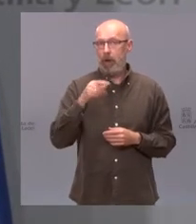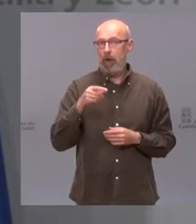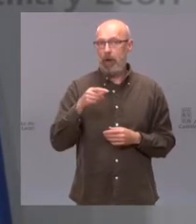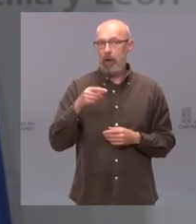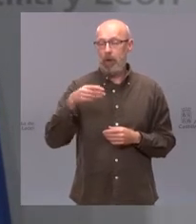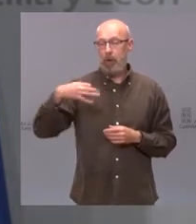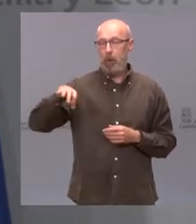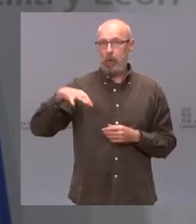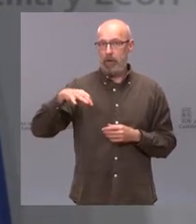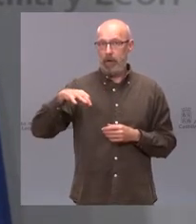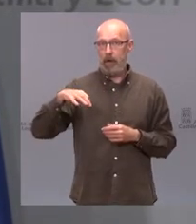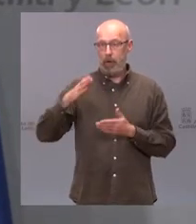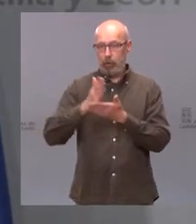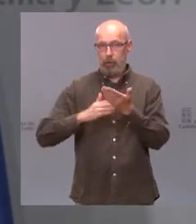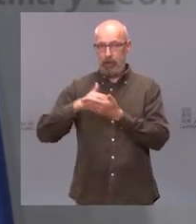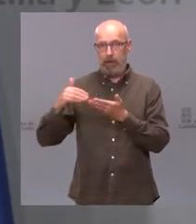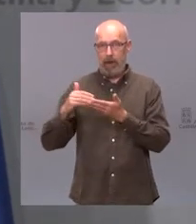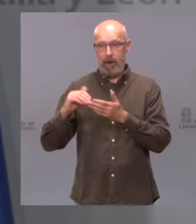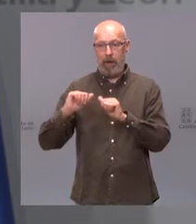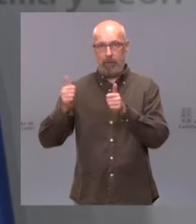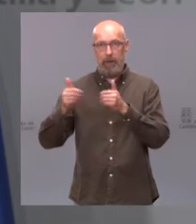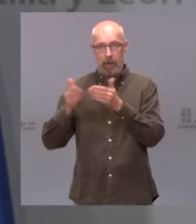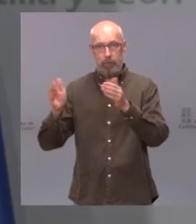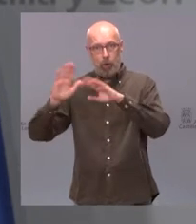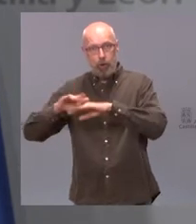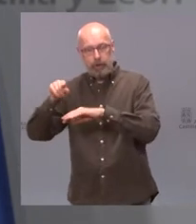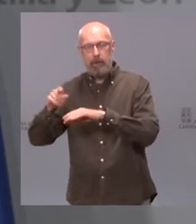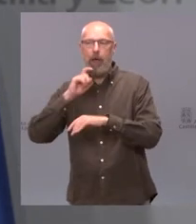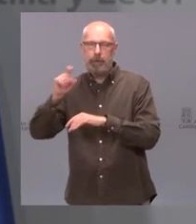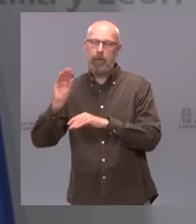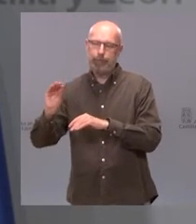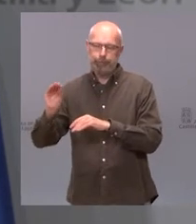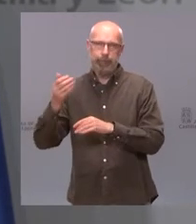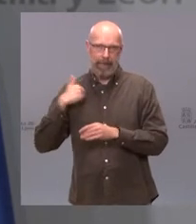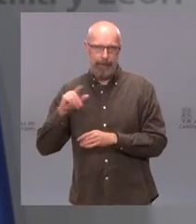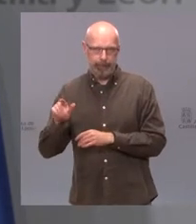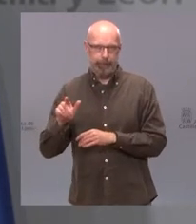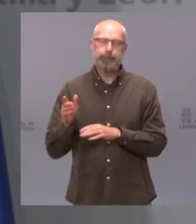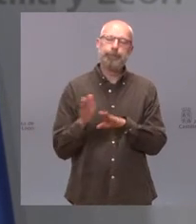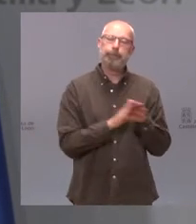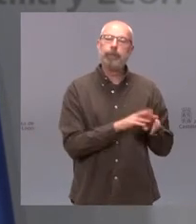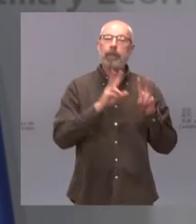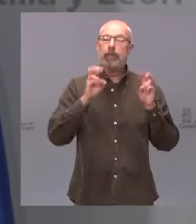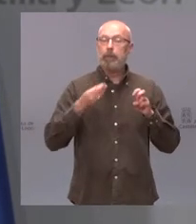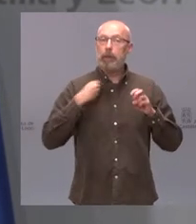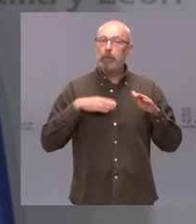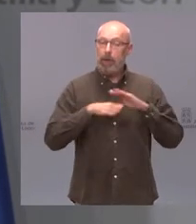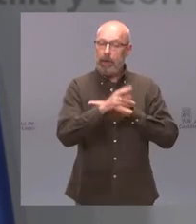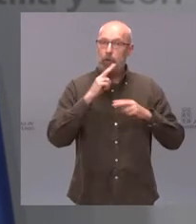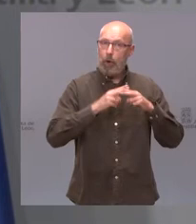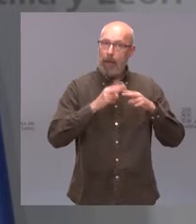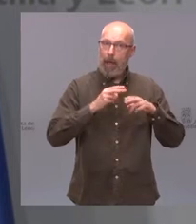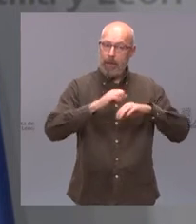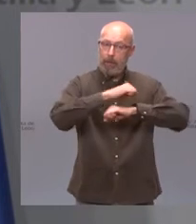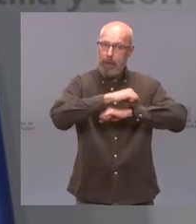había procedido a reabrir el ocio nocturno. Sobre el consumo en barra, no nos planteamos ningún cambio con respecto